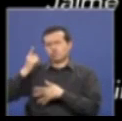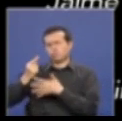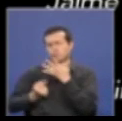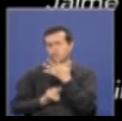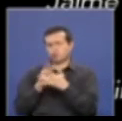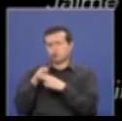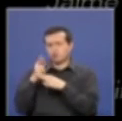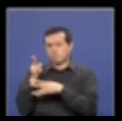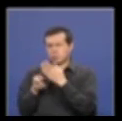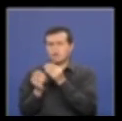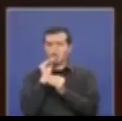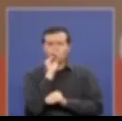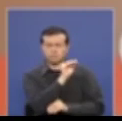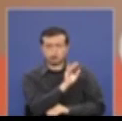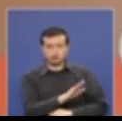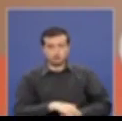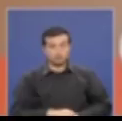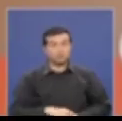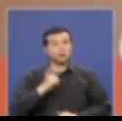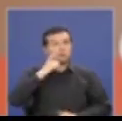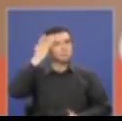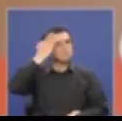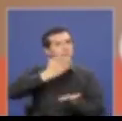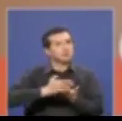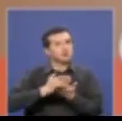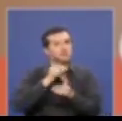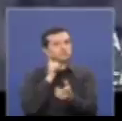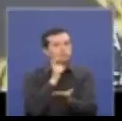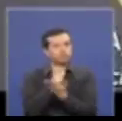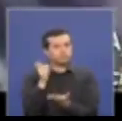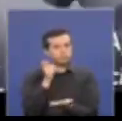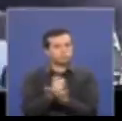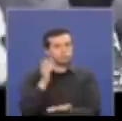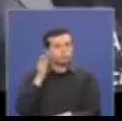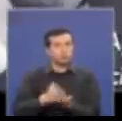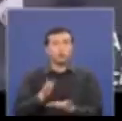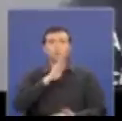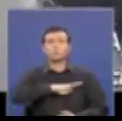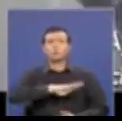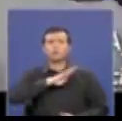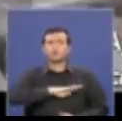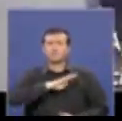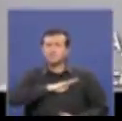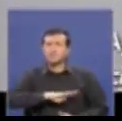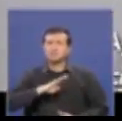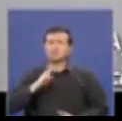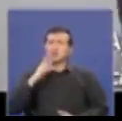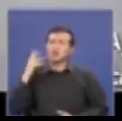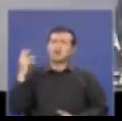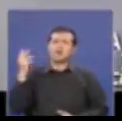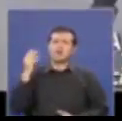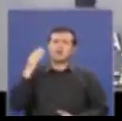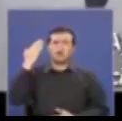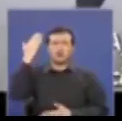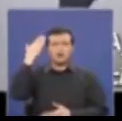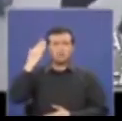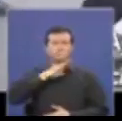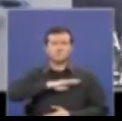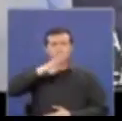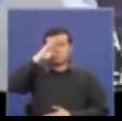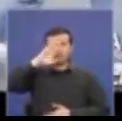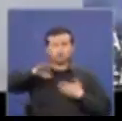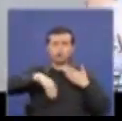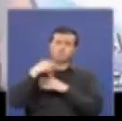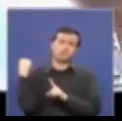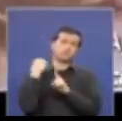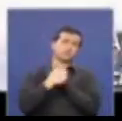¿Ya? Hay que detener la persecución. Los municipales junto al hermano de Polo Vaquerizo, que